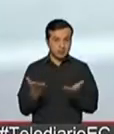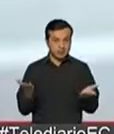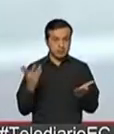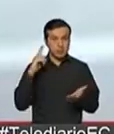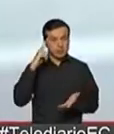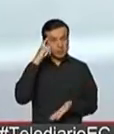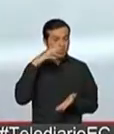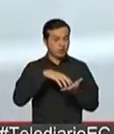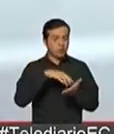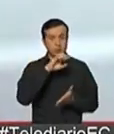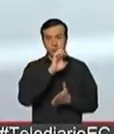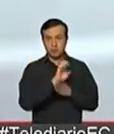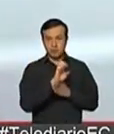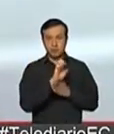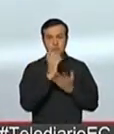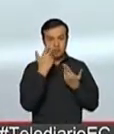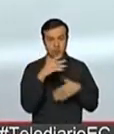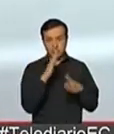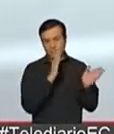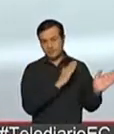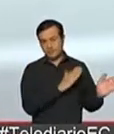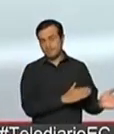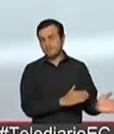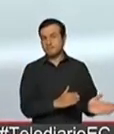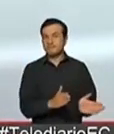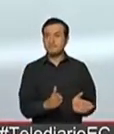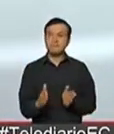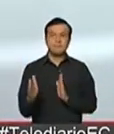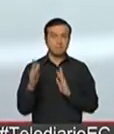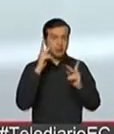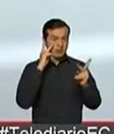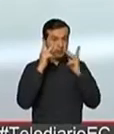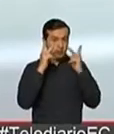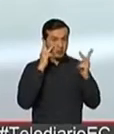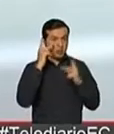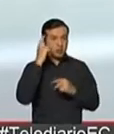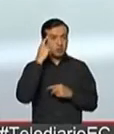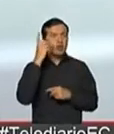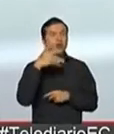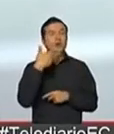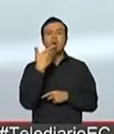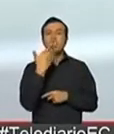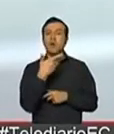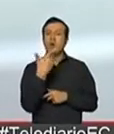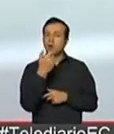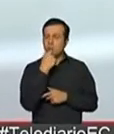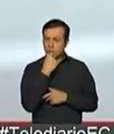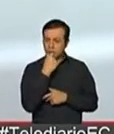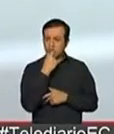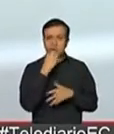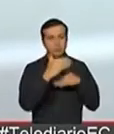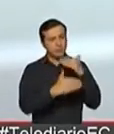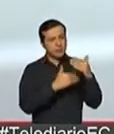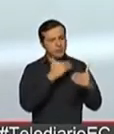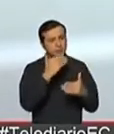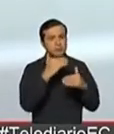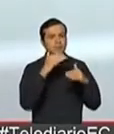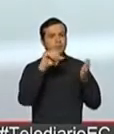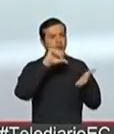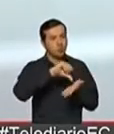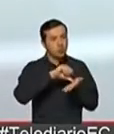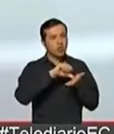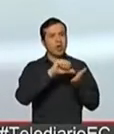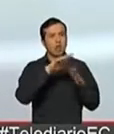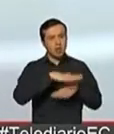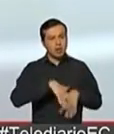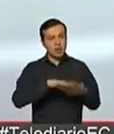gobierno ecuatoriano ha desarrollado una visión de cómo poder enfrentar estos procesos de la agenda urbana.